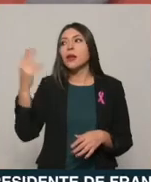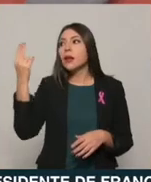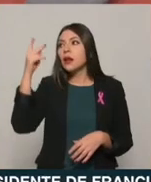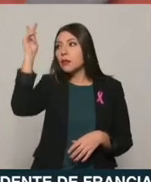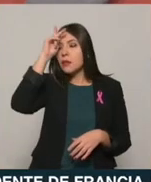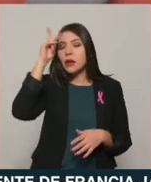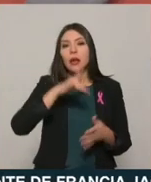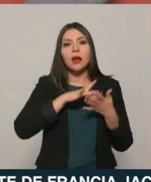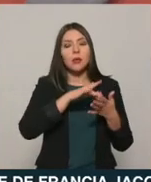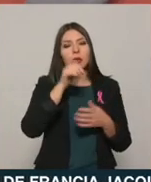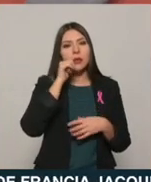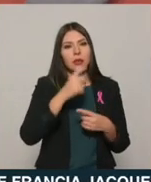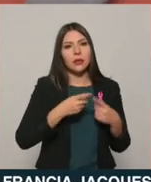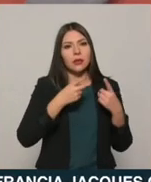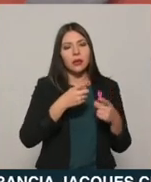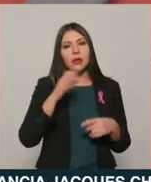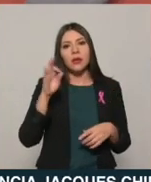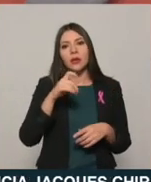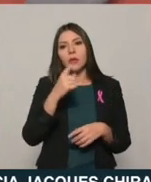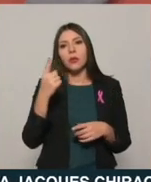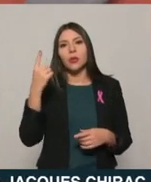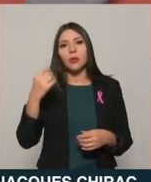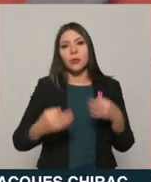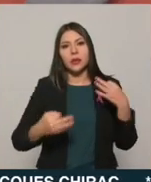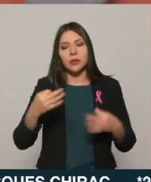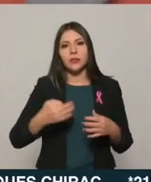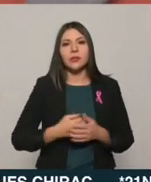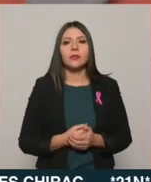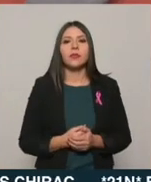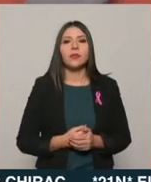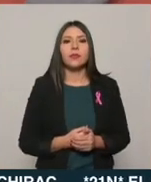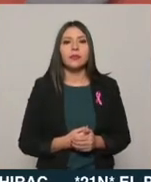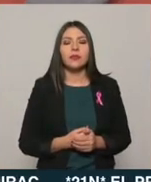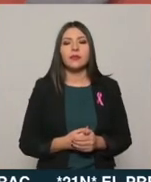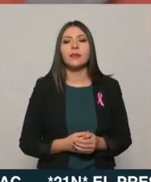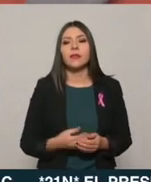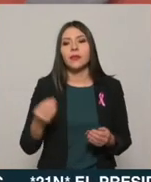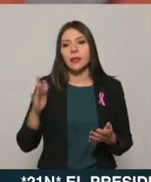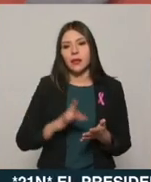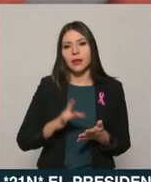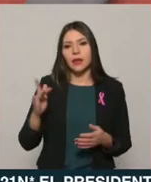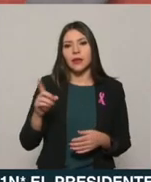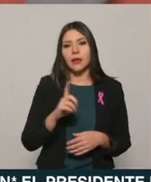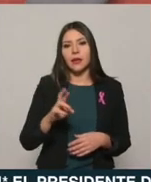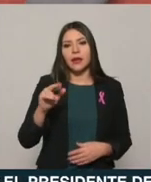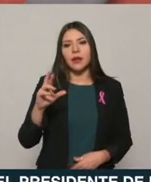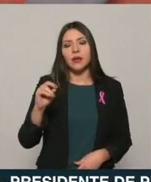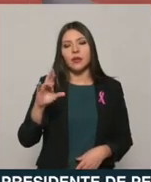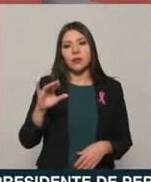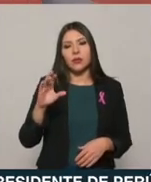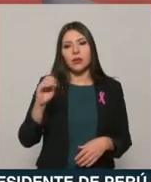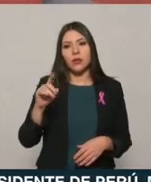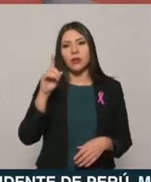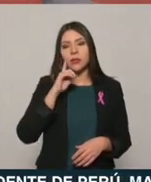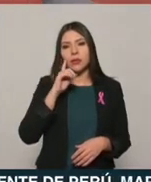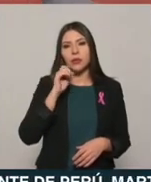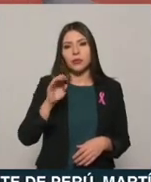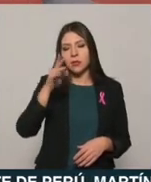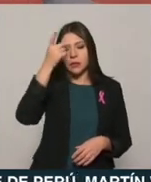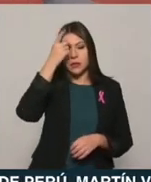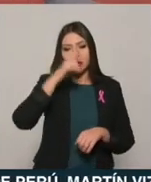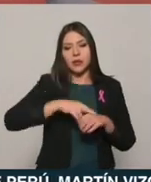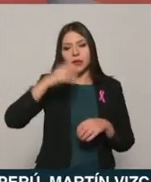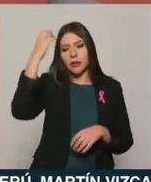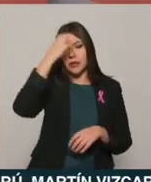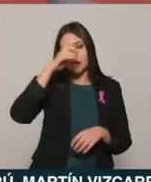psicológica, siempre por instrucción de algún juez, doctora. Así es. Bueno, pues queremos darle las gracias, doctora Rocío Estela López Orozco, subdirectora de